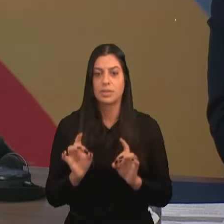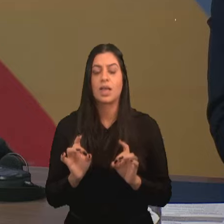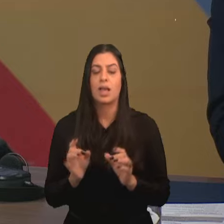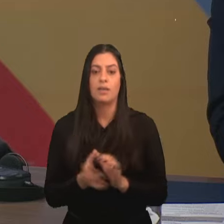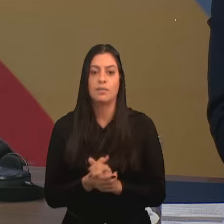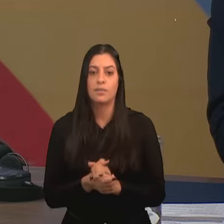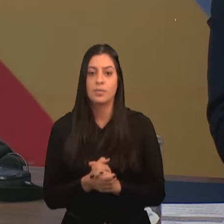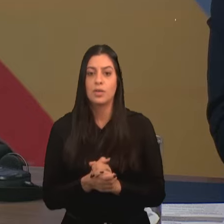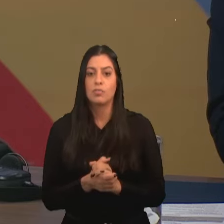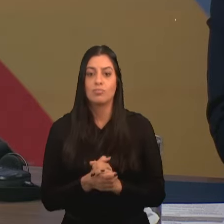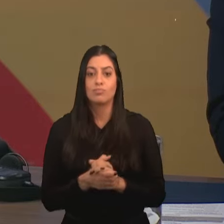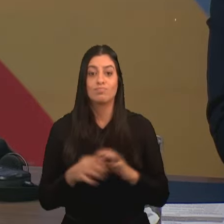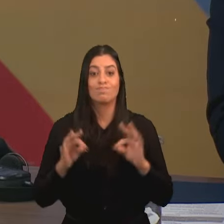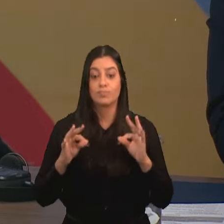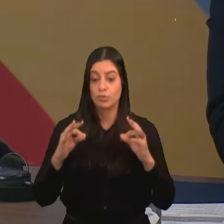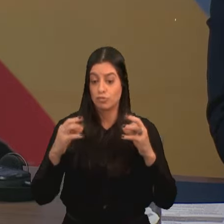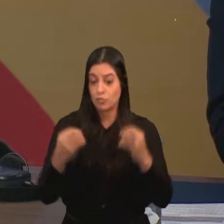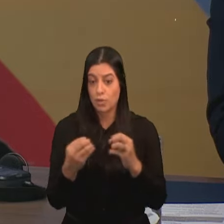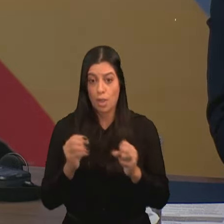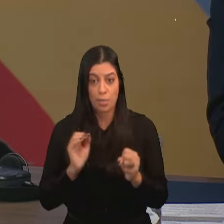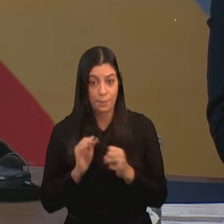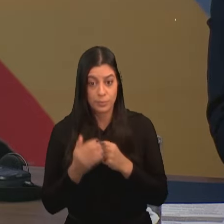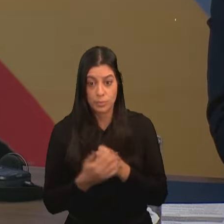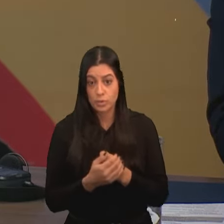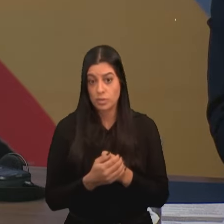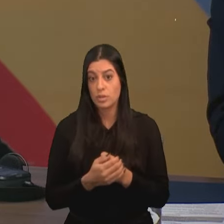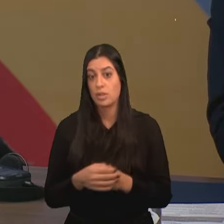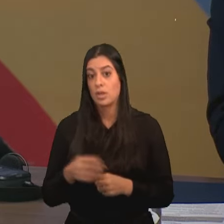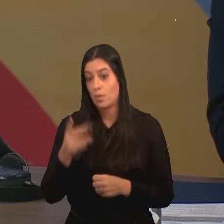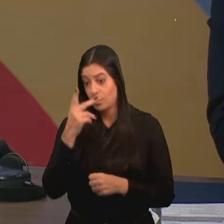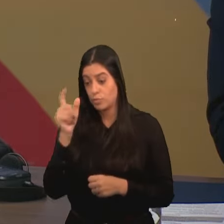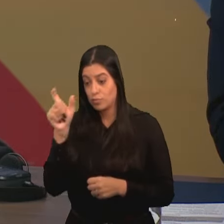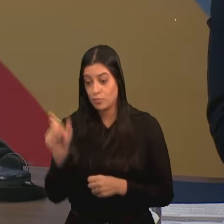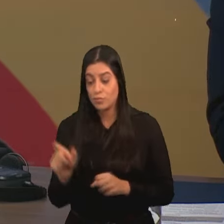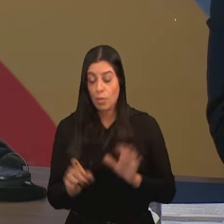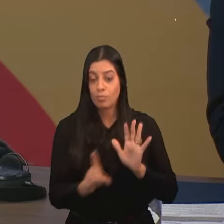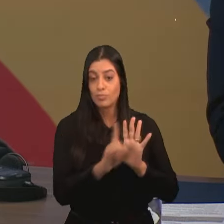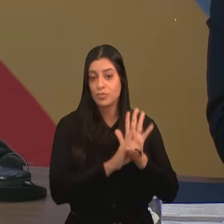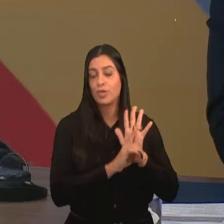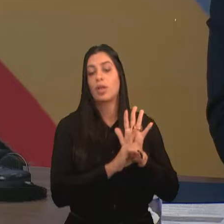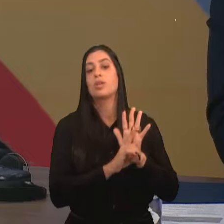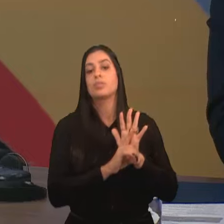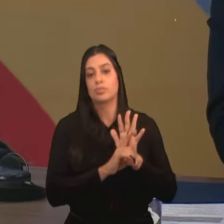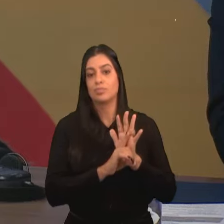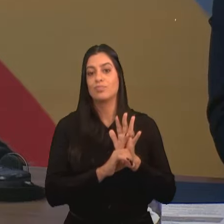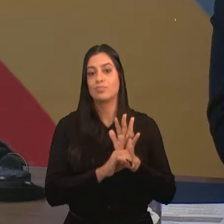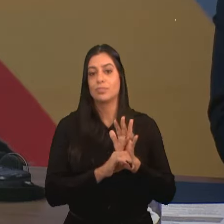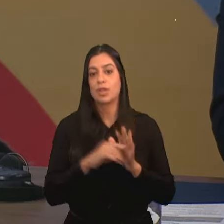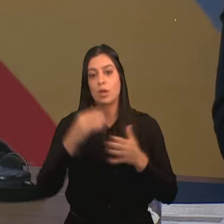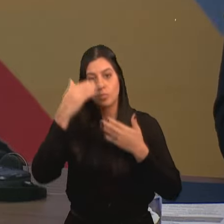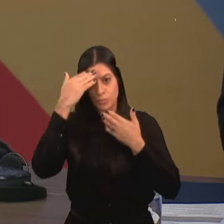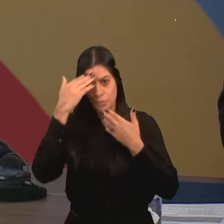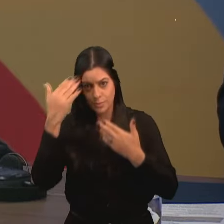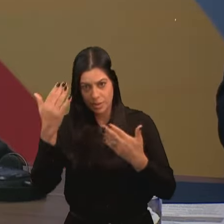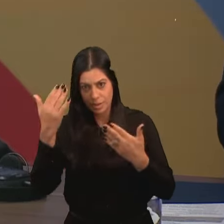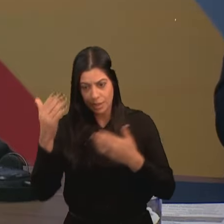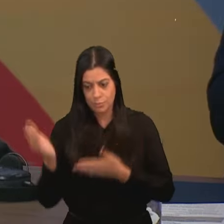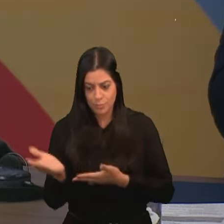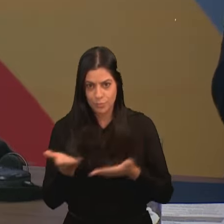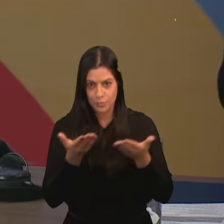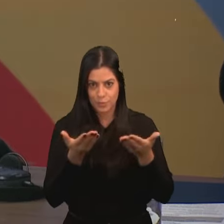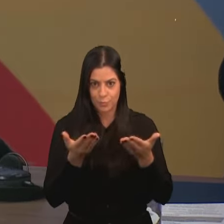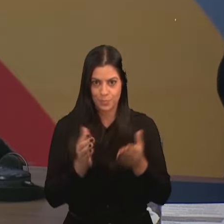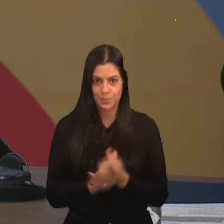como se dijo, en una para proteger y garantizar nuestros derechos fundamentales. Muchas gracias por